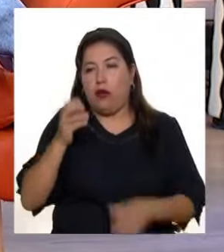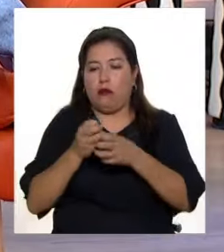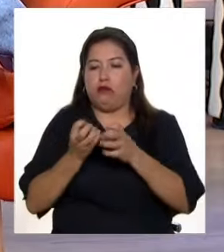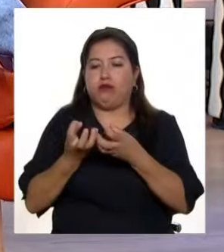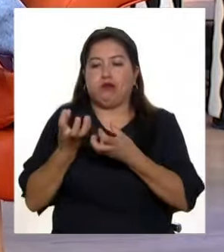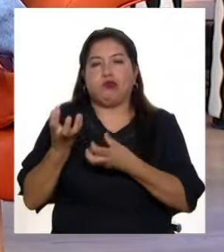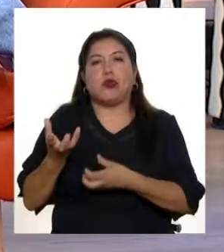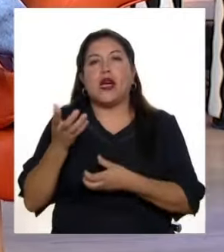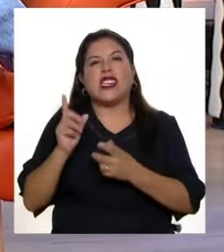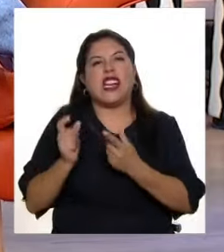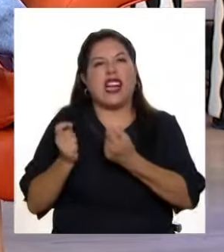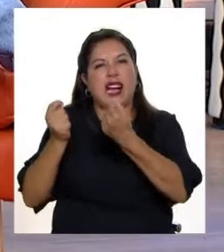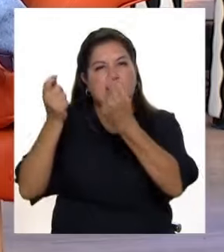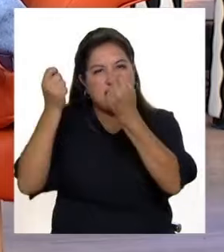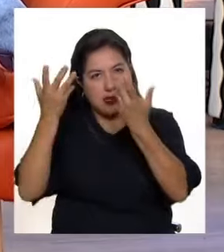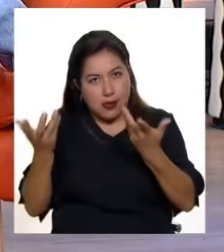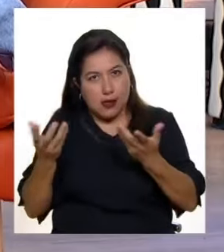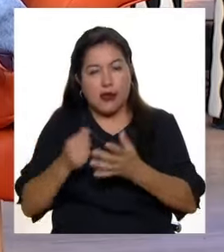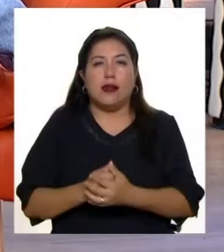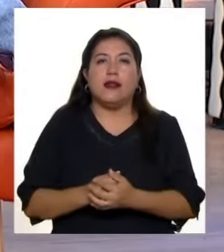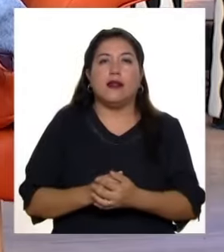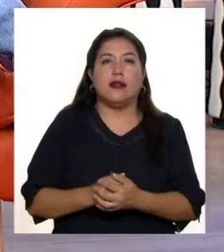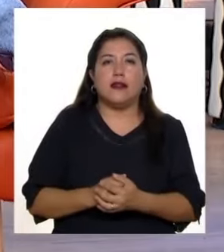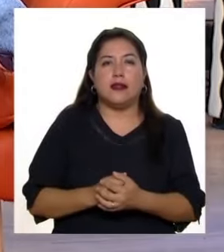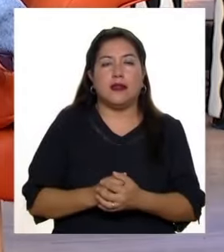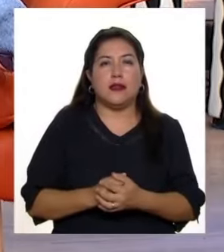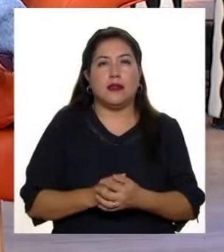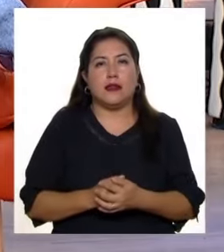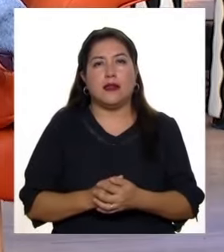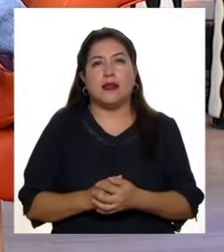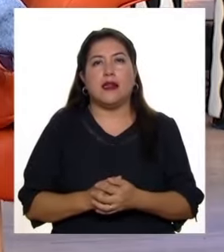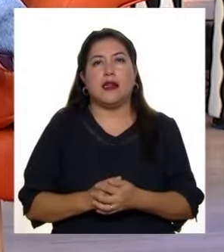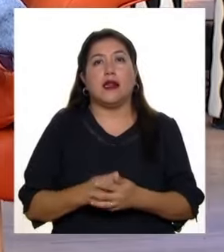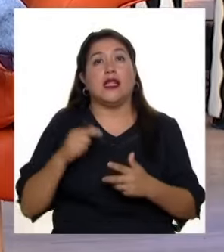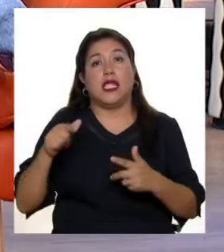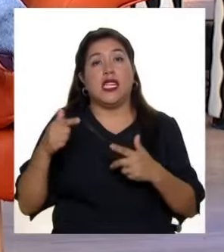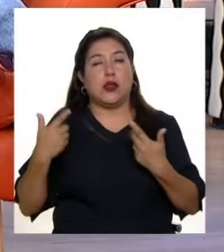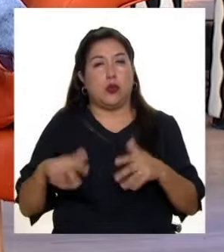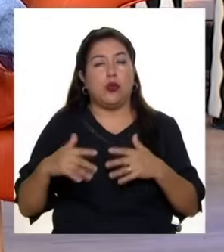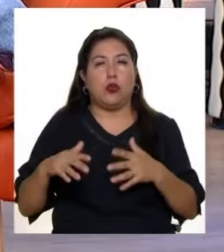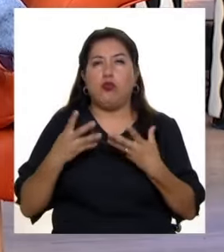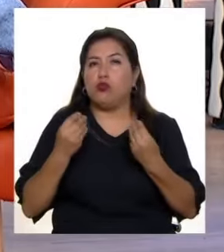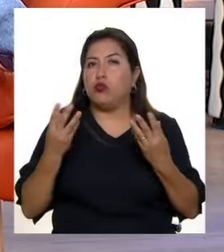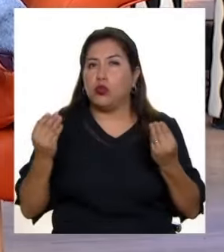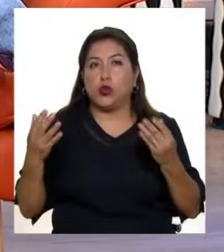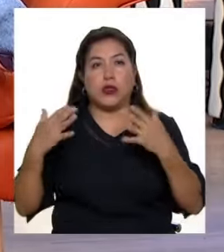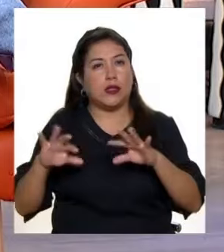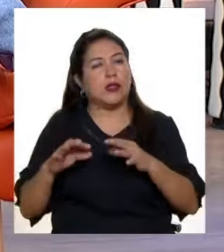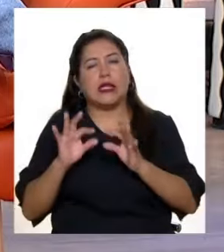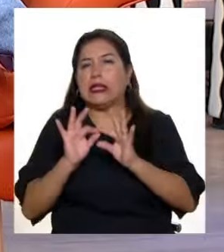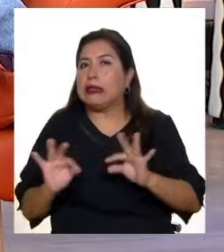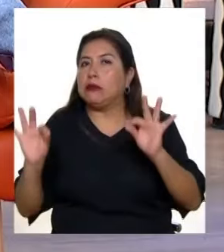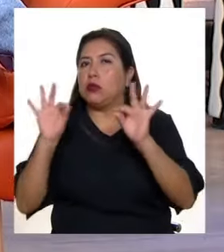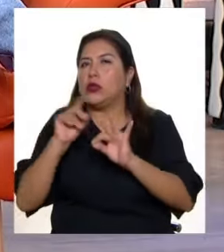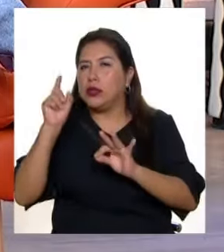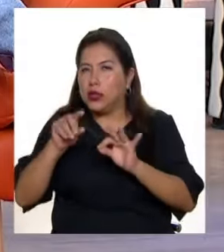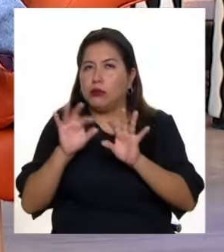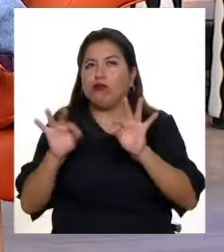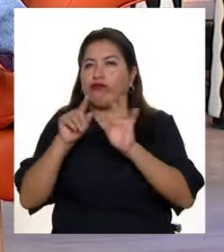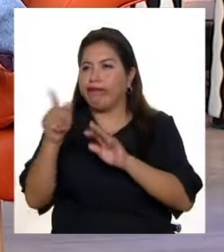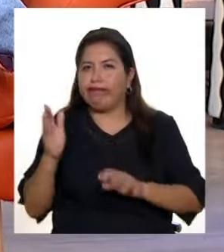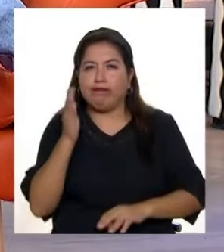medio, que usualmente no da síntomas, pero algunas veces sí lo da también, y que es muy, muy importante acudir a un especialista para